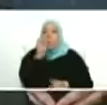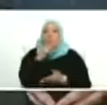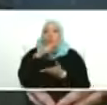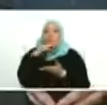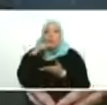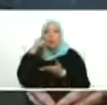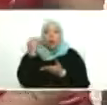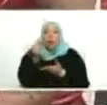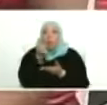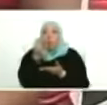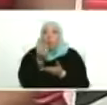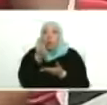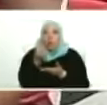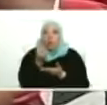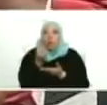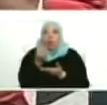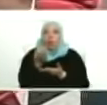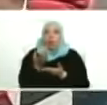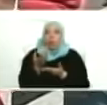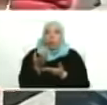Estaba Silita comiéndose un golfeado.